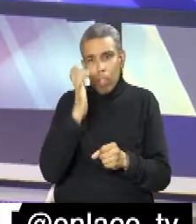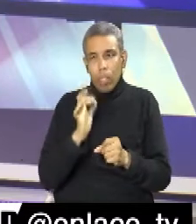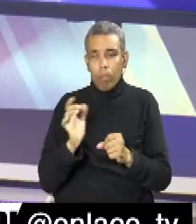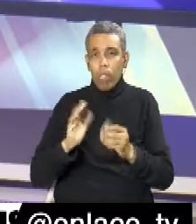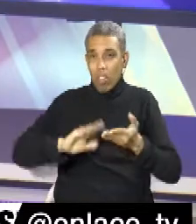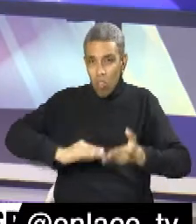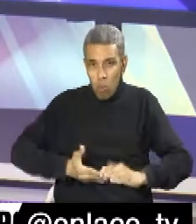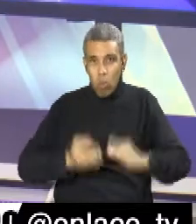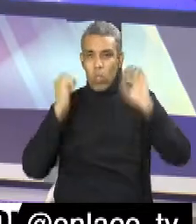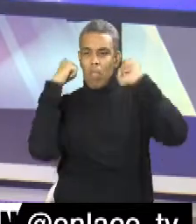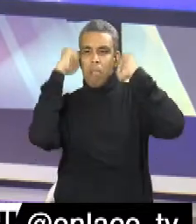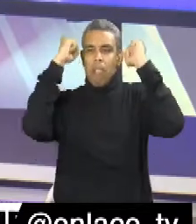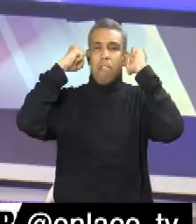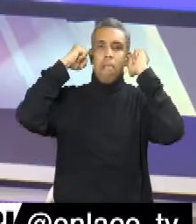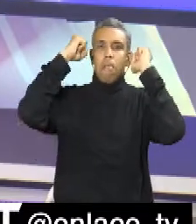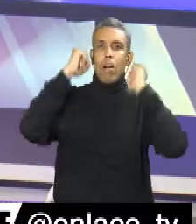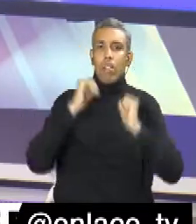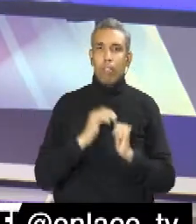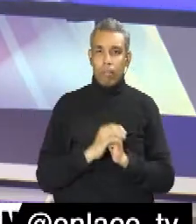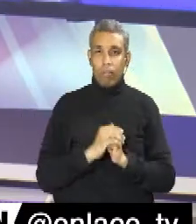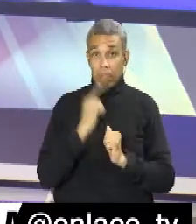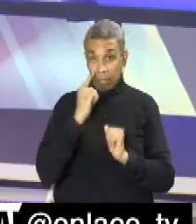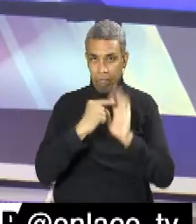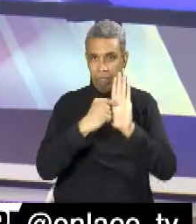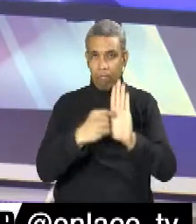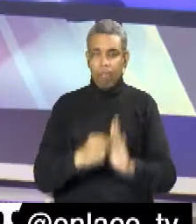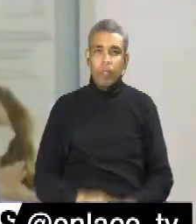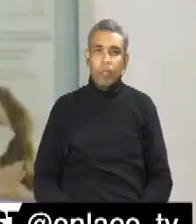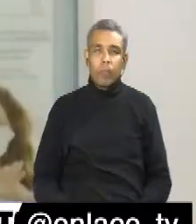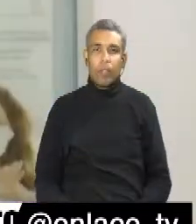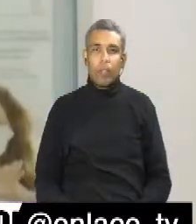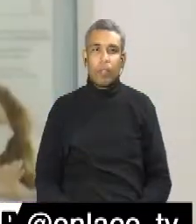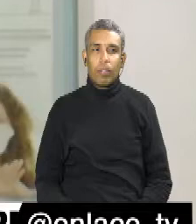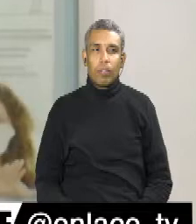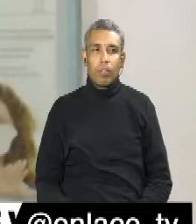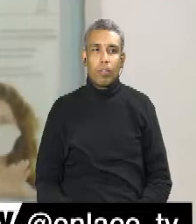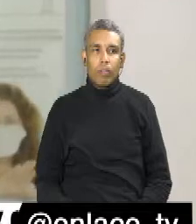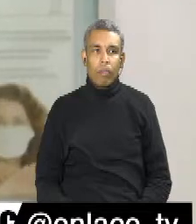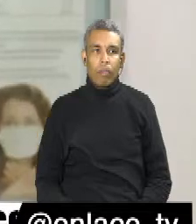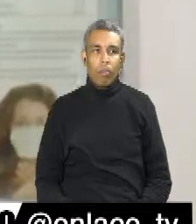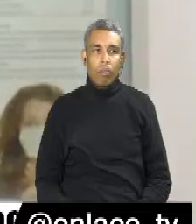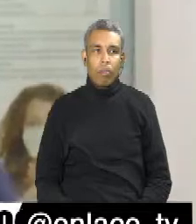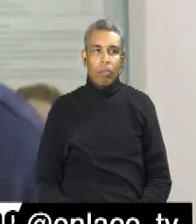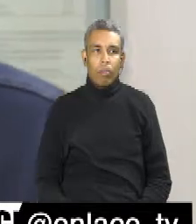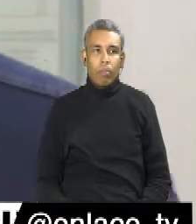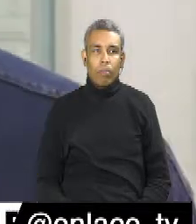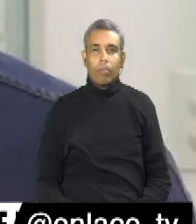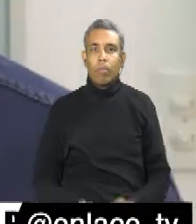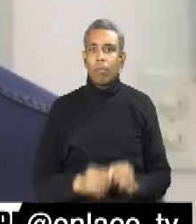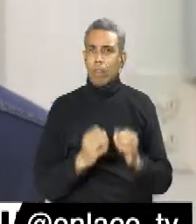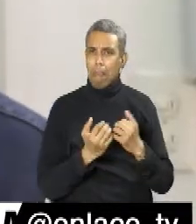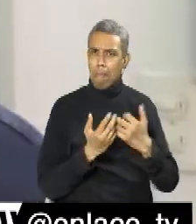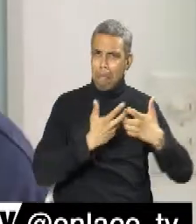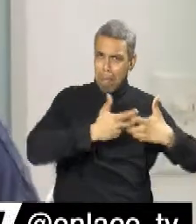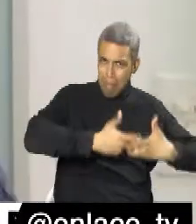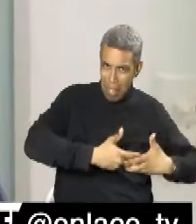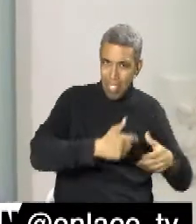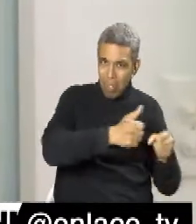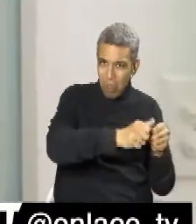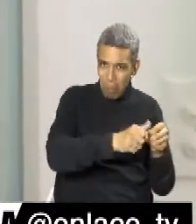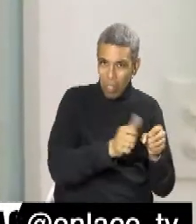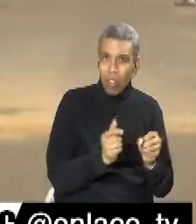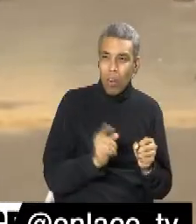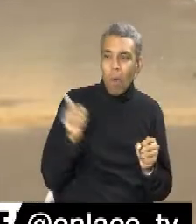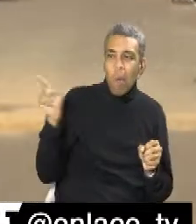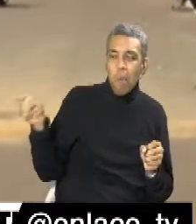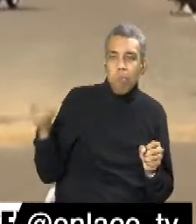personal lo tienen secuestrado desde el pasado viernes. El gerente encargado del río y provincia de Ecopetrol, Francisco Ruiz, ha denunciado a un